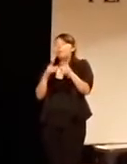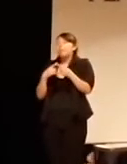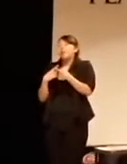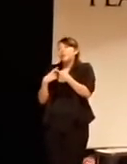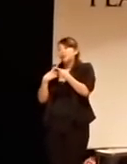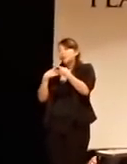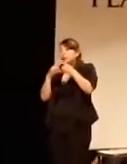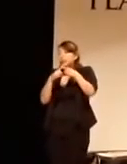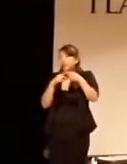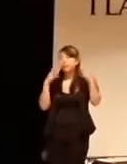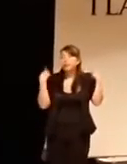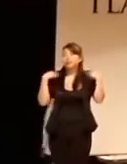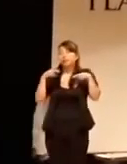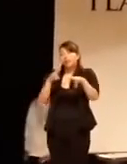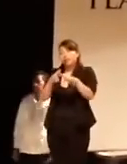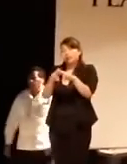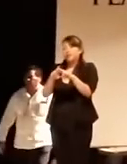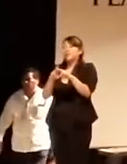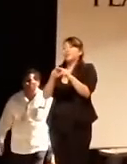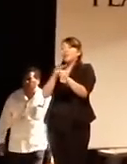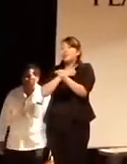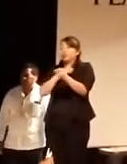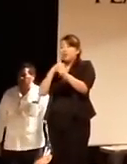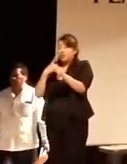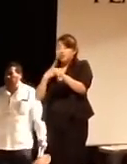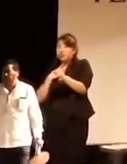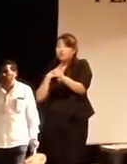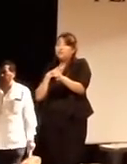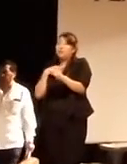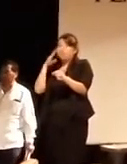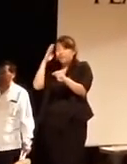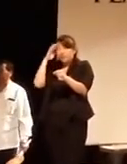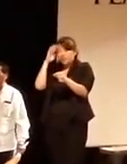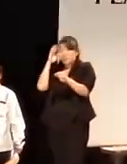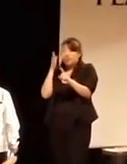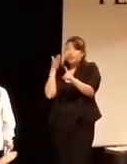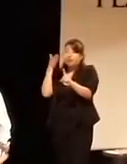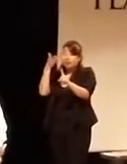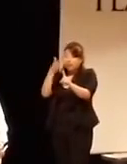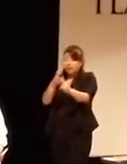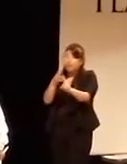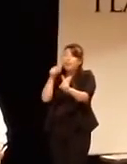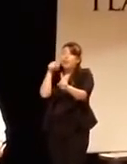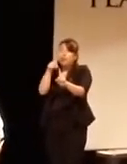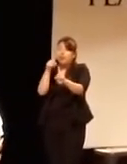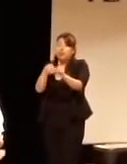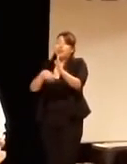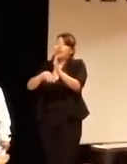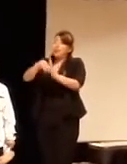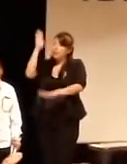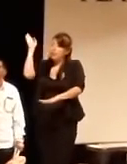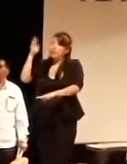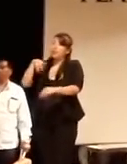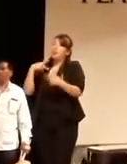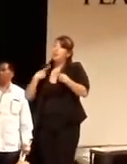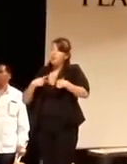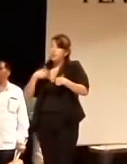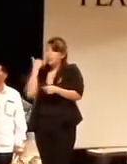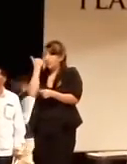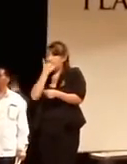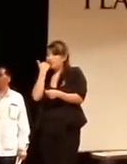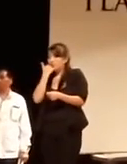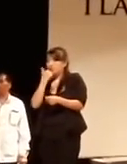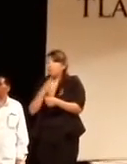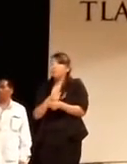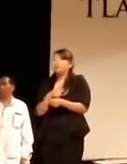la formación en la que aspiramos que cada sujeto construya su propio ser en este mundo.